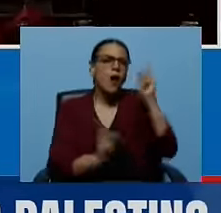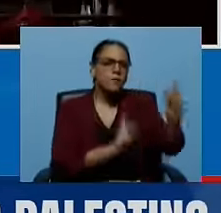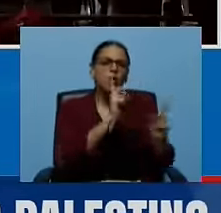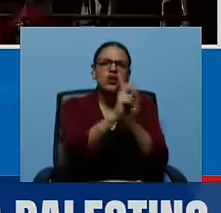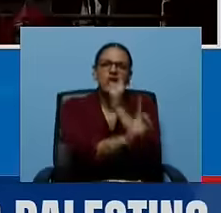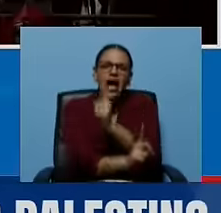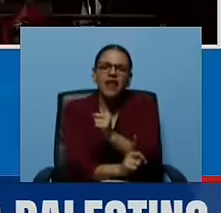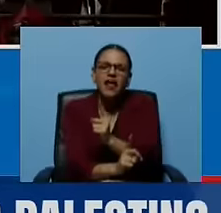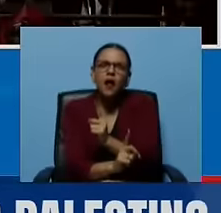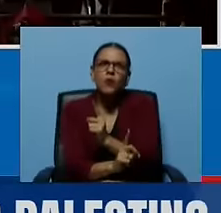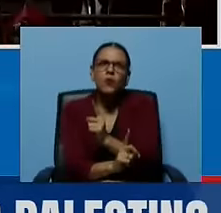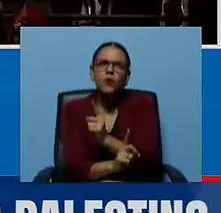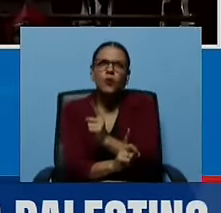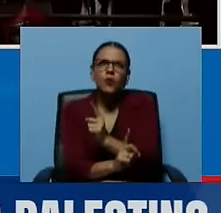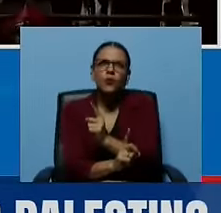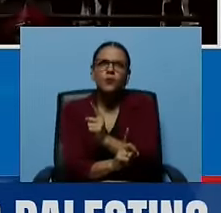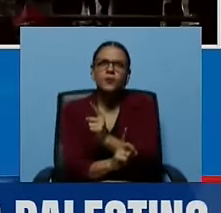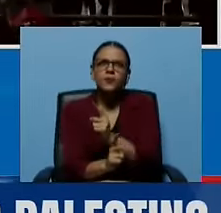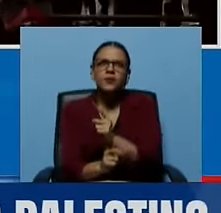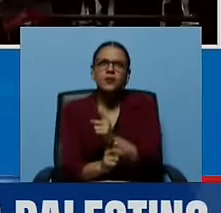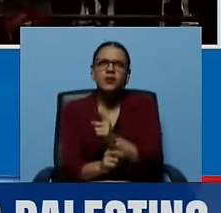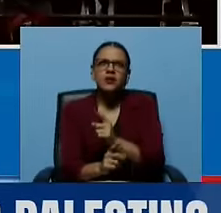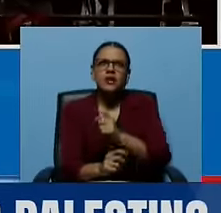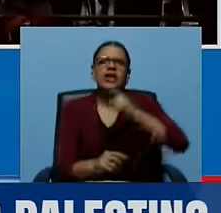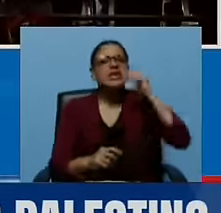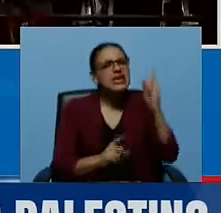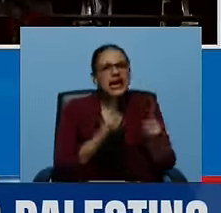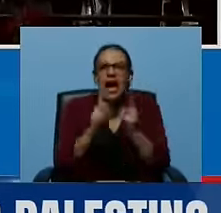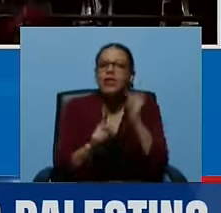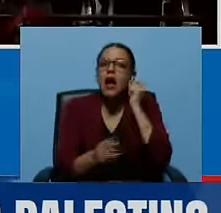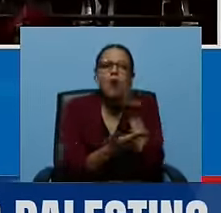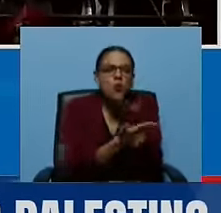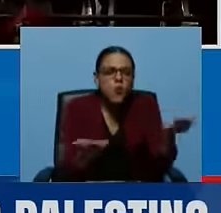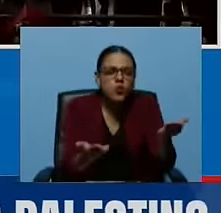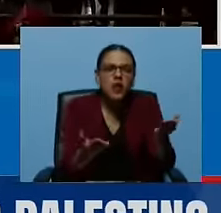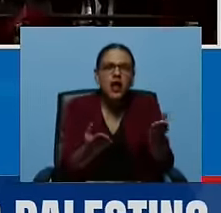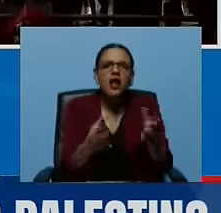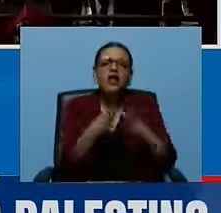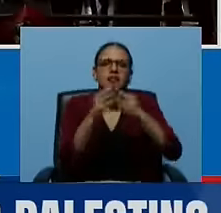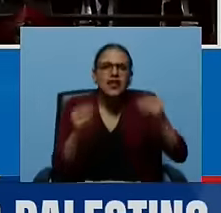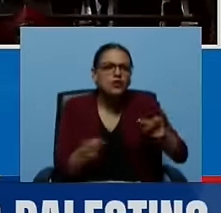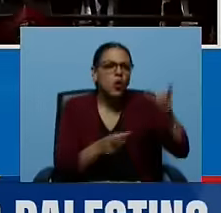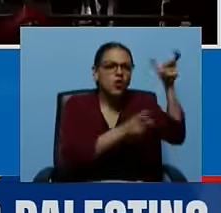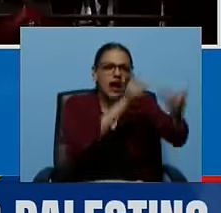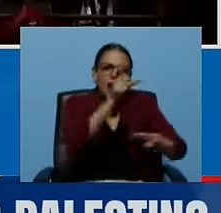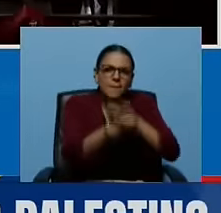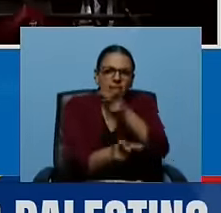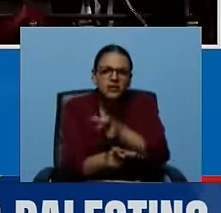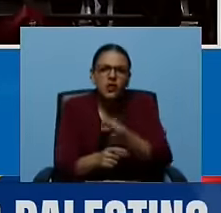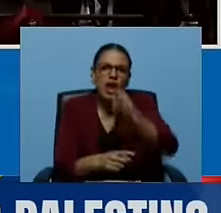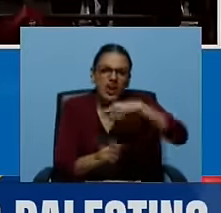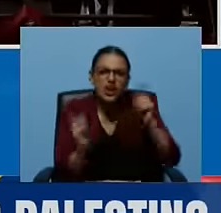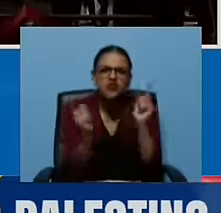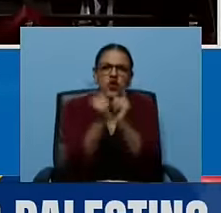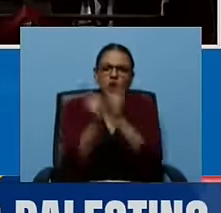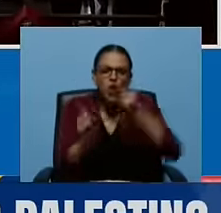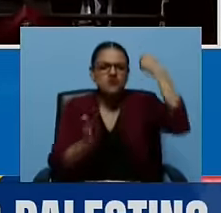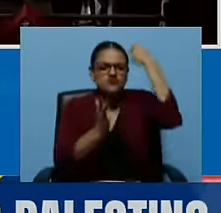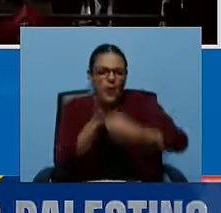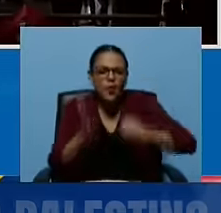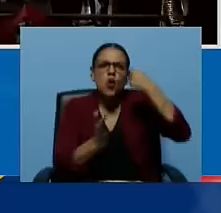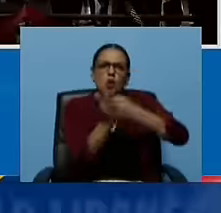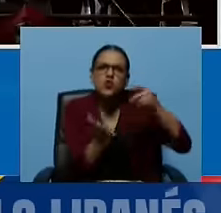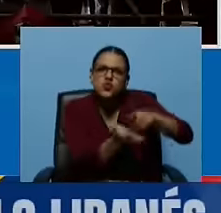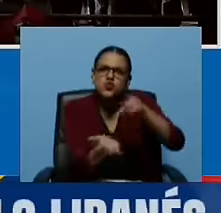cada uno y cada una de los patriotas que nos encontramos luchando